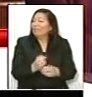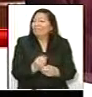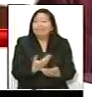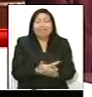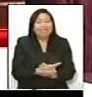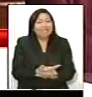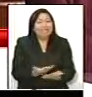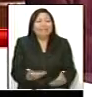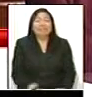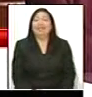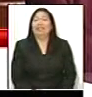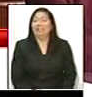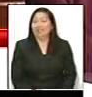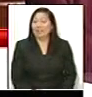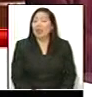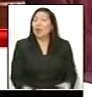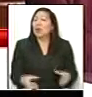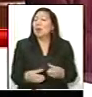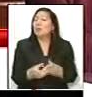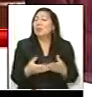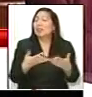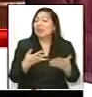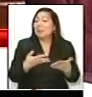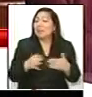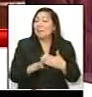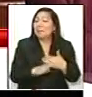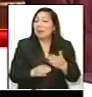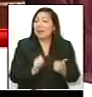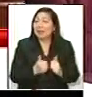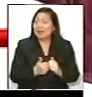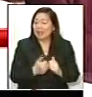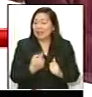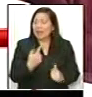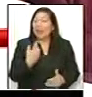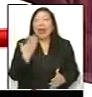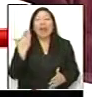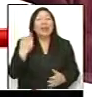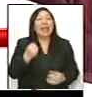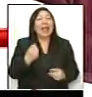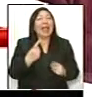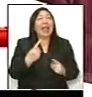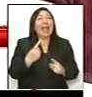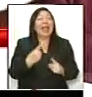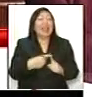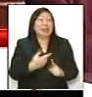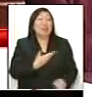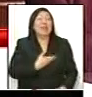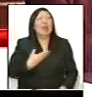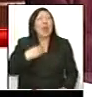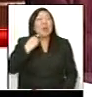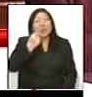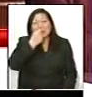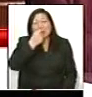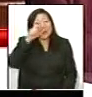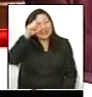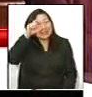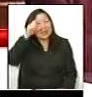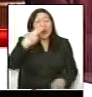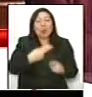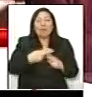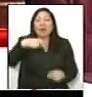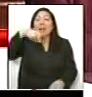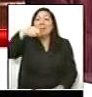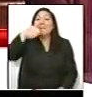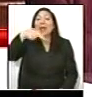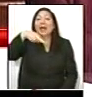cuenta. Comisión de Estudio de las Bases de la Reforma, eso lo hizo Paniagua. Eso lo hizo Paniagua. Y aquí está todo.